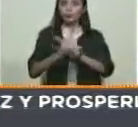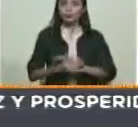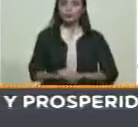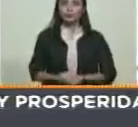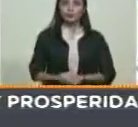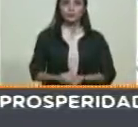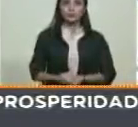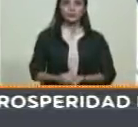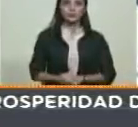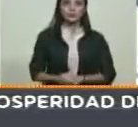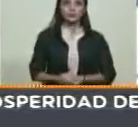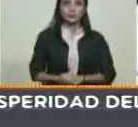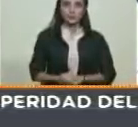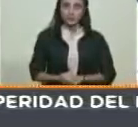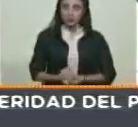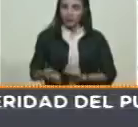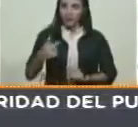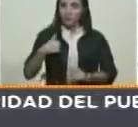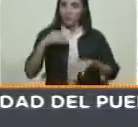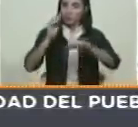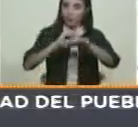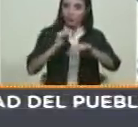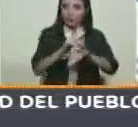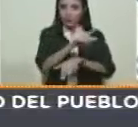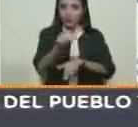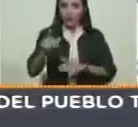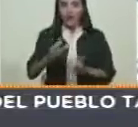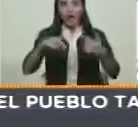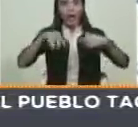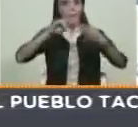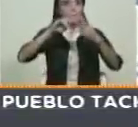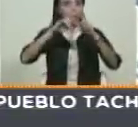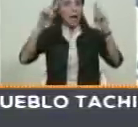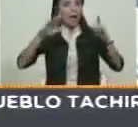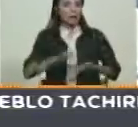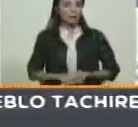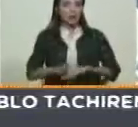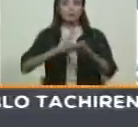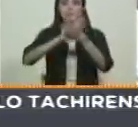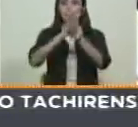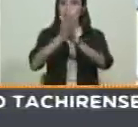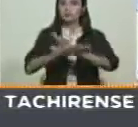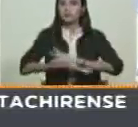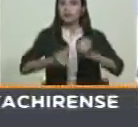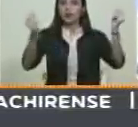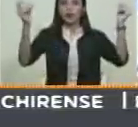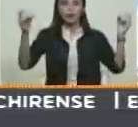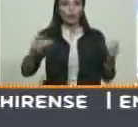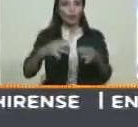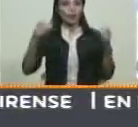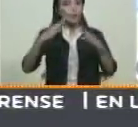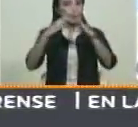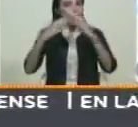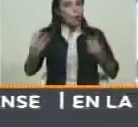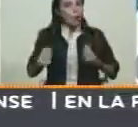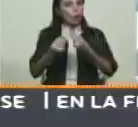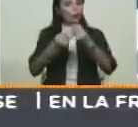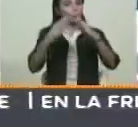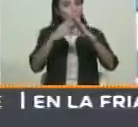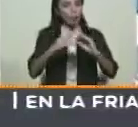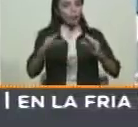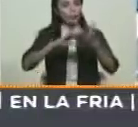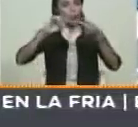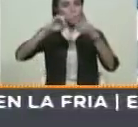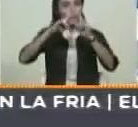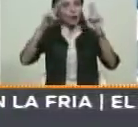y como te lo dije llegó la paz lo logramos entre todos y entre todas logramos la